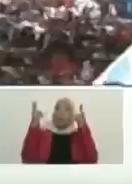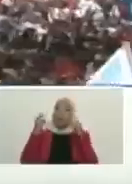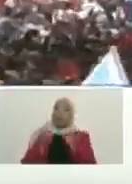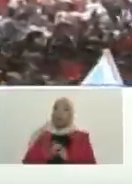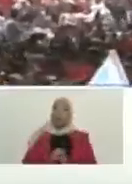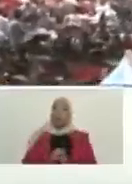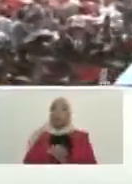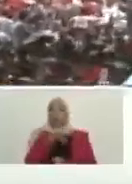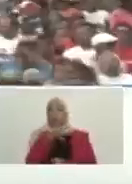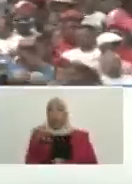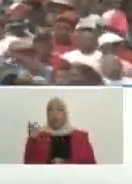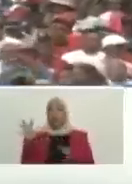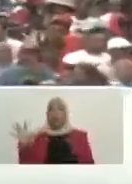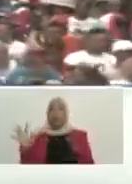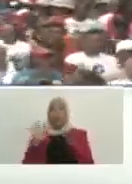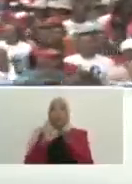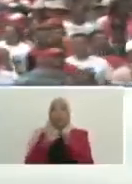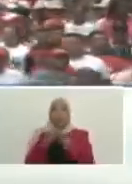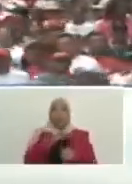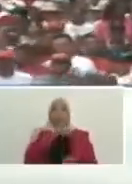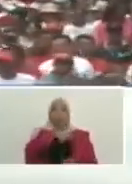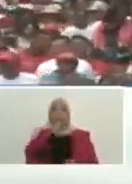En perfecta unión cívico-militar